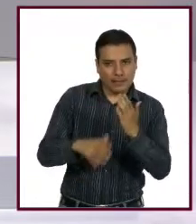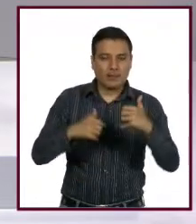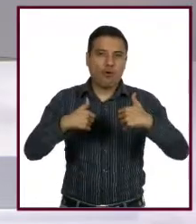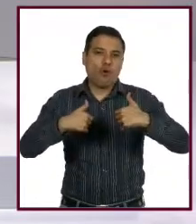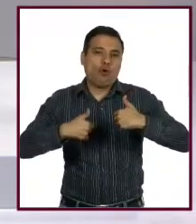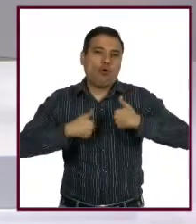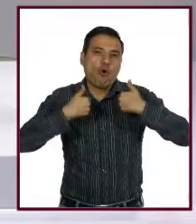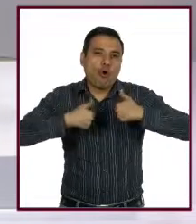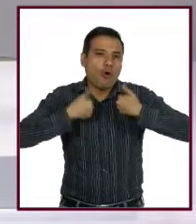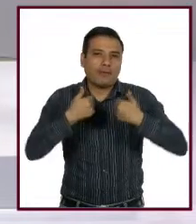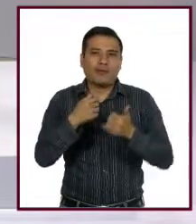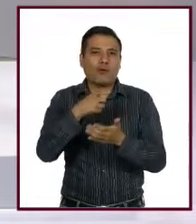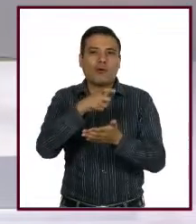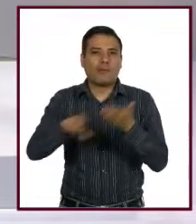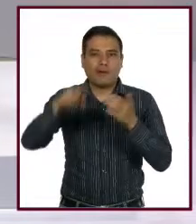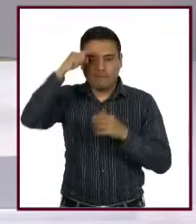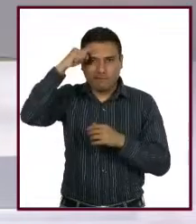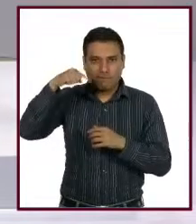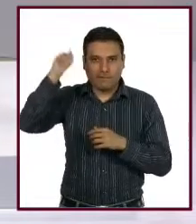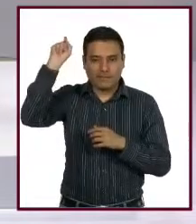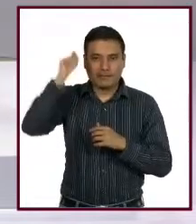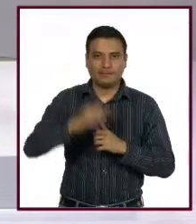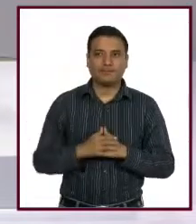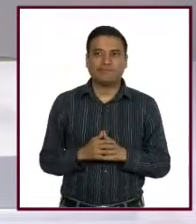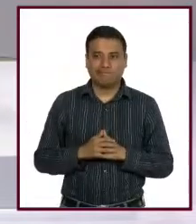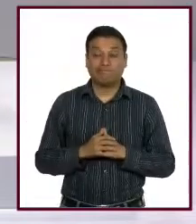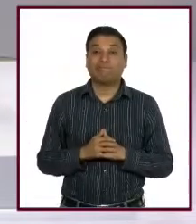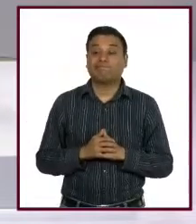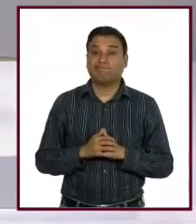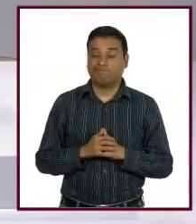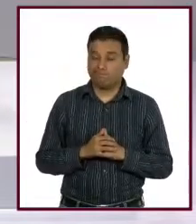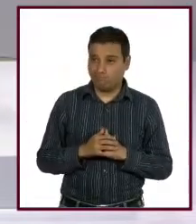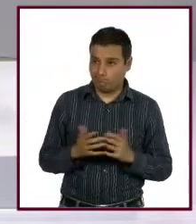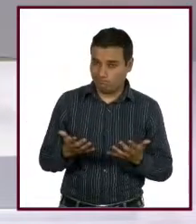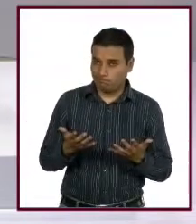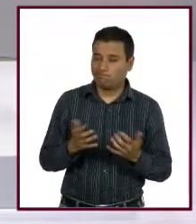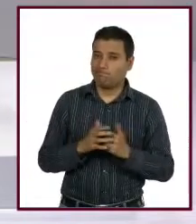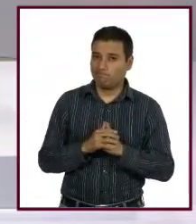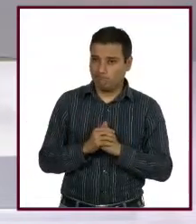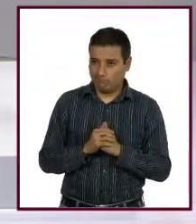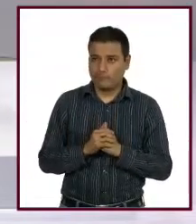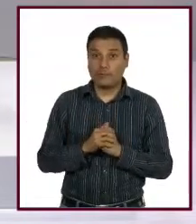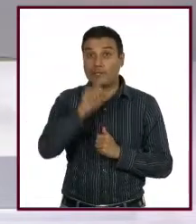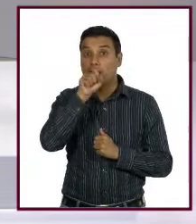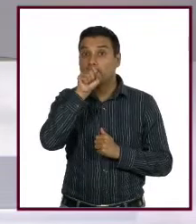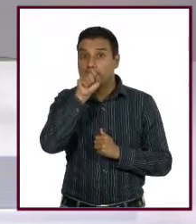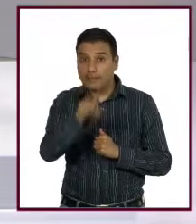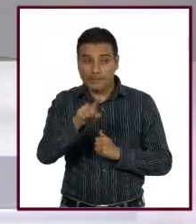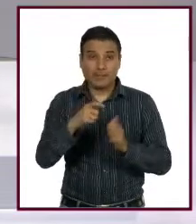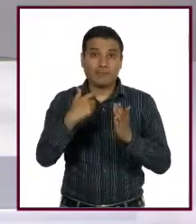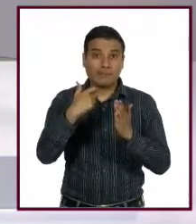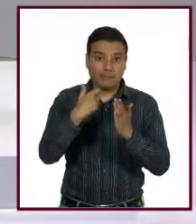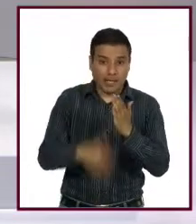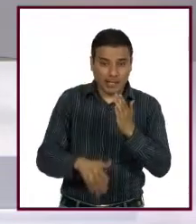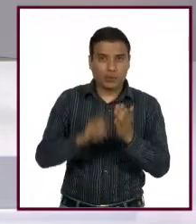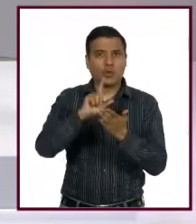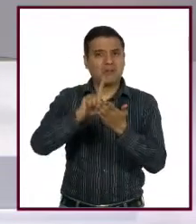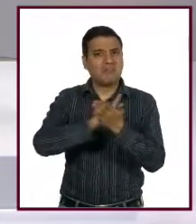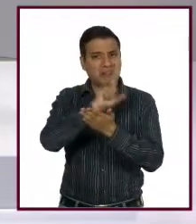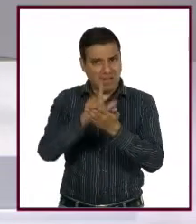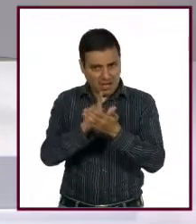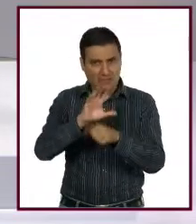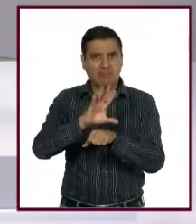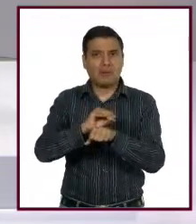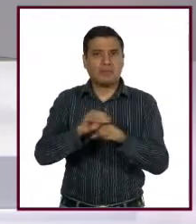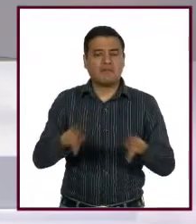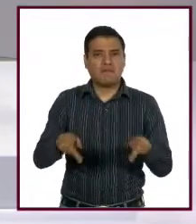jóvenes, por menores de edad y bueno, son sustancias de fácil acceso, doctor, son económicas, son legales, están al alcance, pero